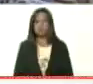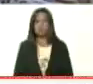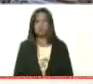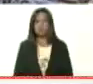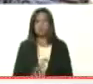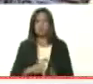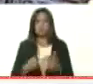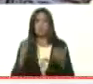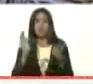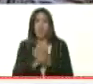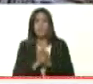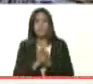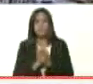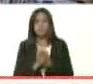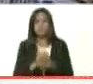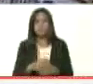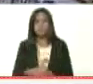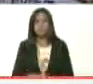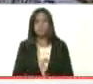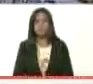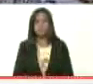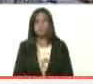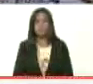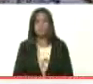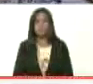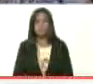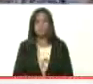Entonces, compañero,